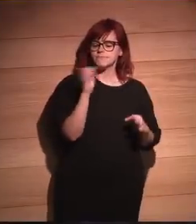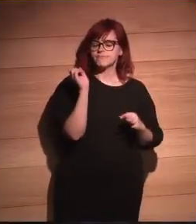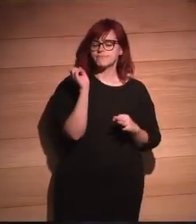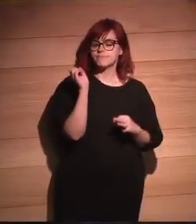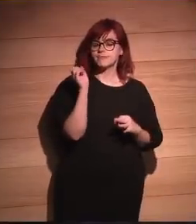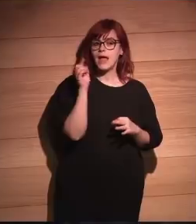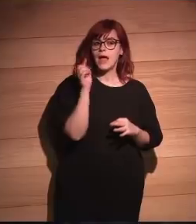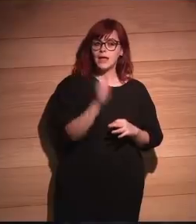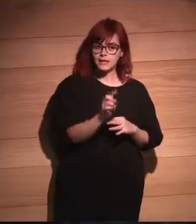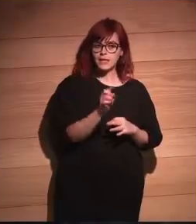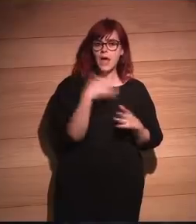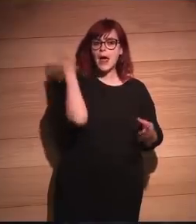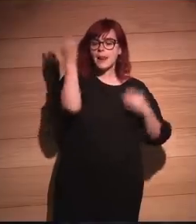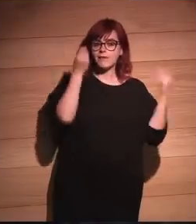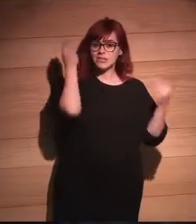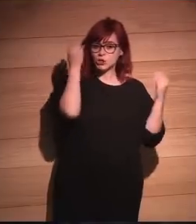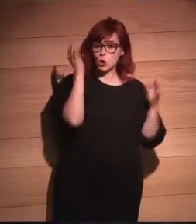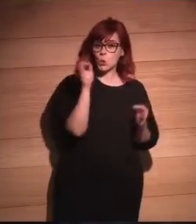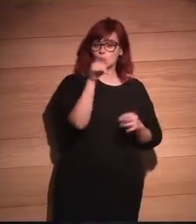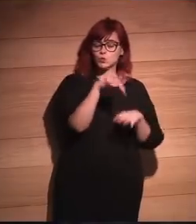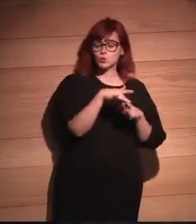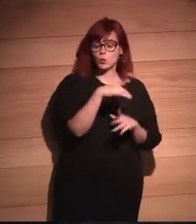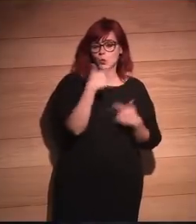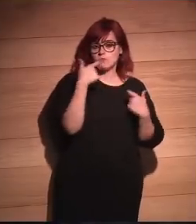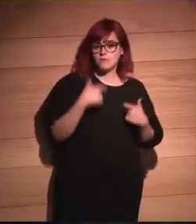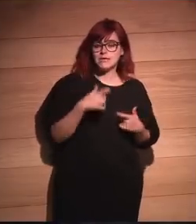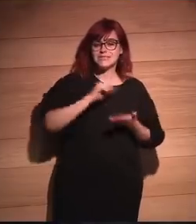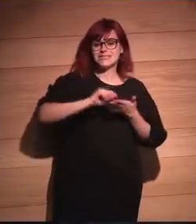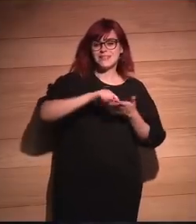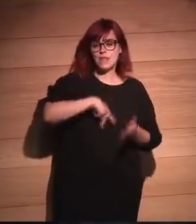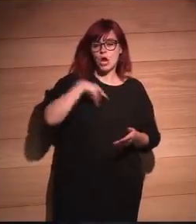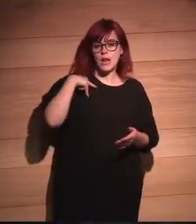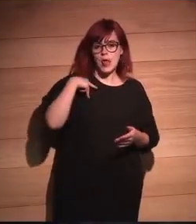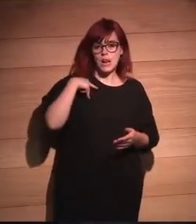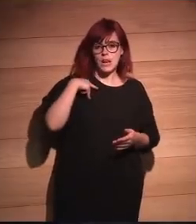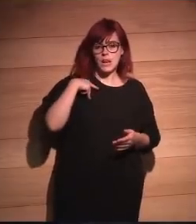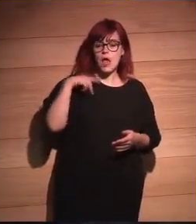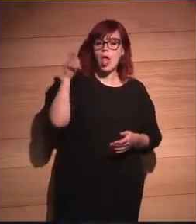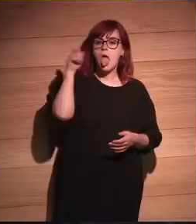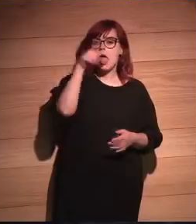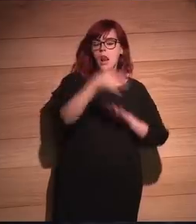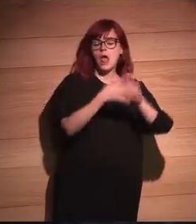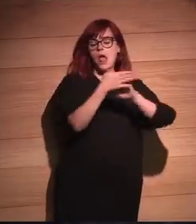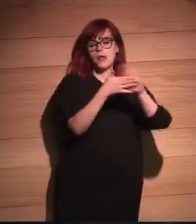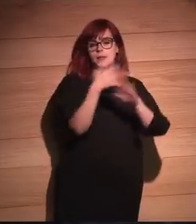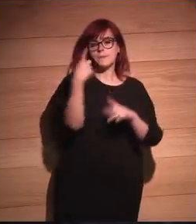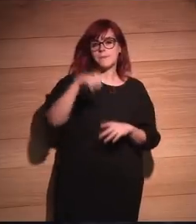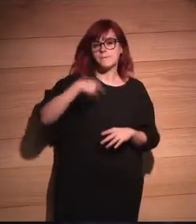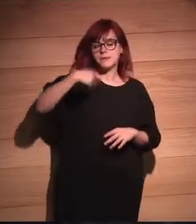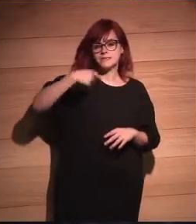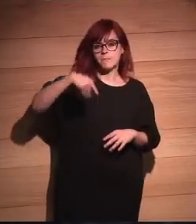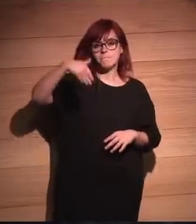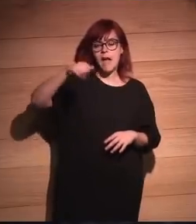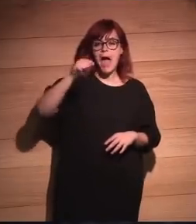bueno, esta reflexión que hacía el propio secretario general Antonio Guterres y el presidente